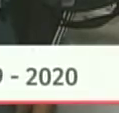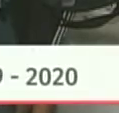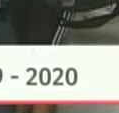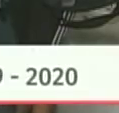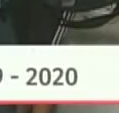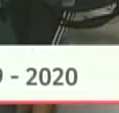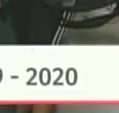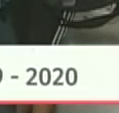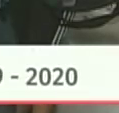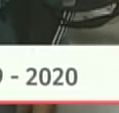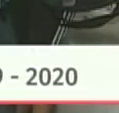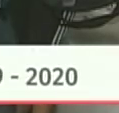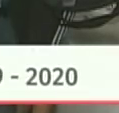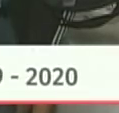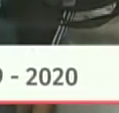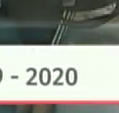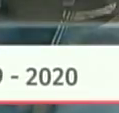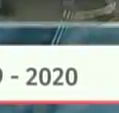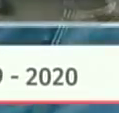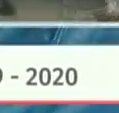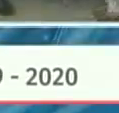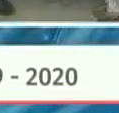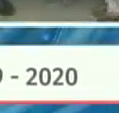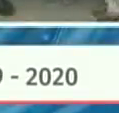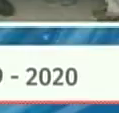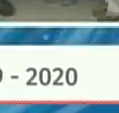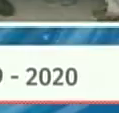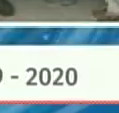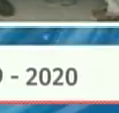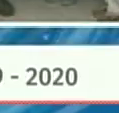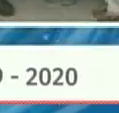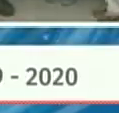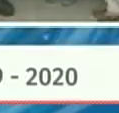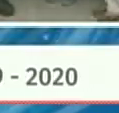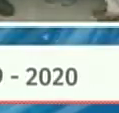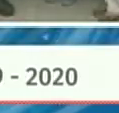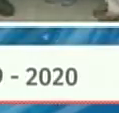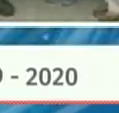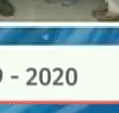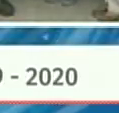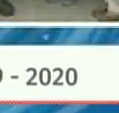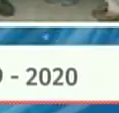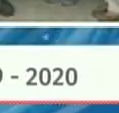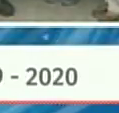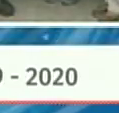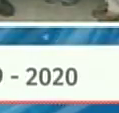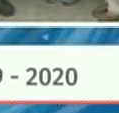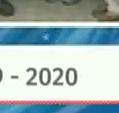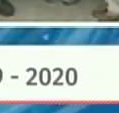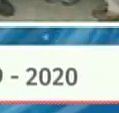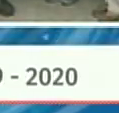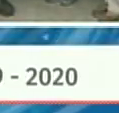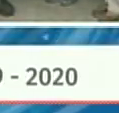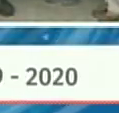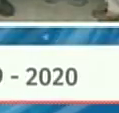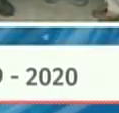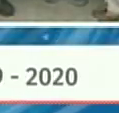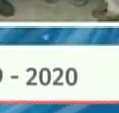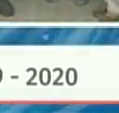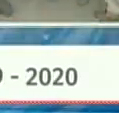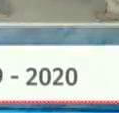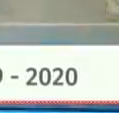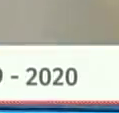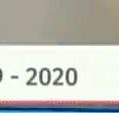la patria venezolana. ¡Que viva la patria! ¡Que viva Venezuela! ¡Que viva la educación venezolana! ¡Que viva el pueblo